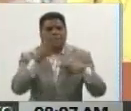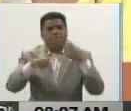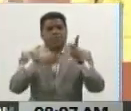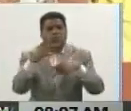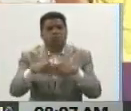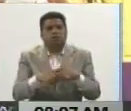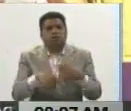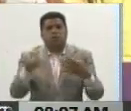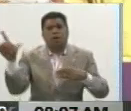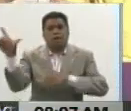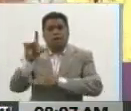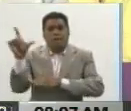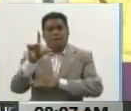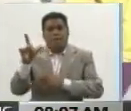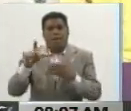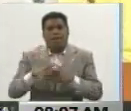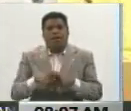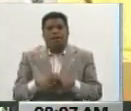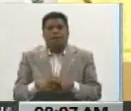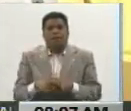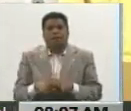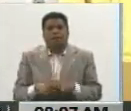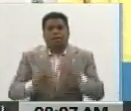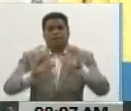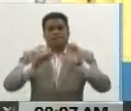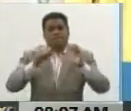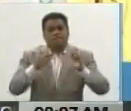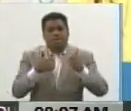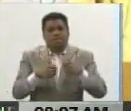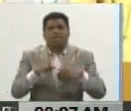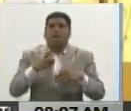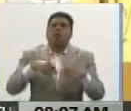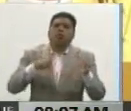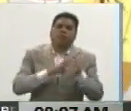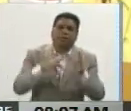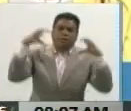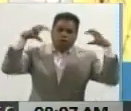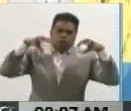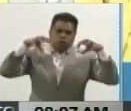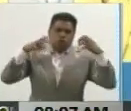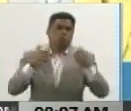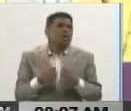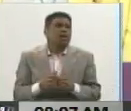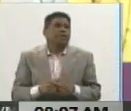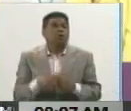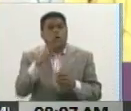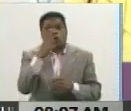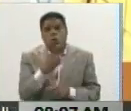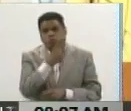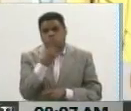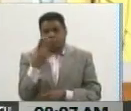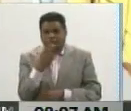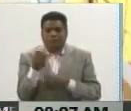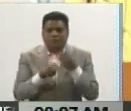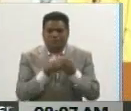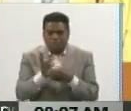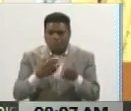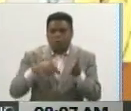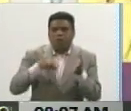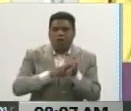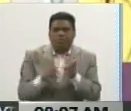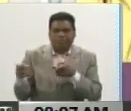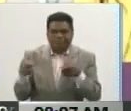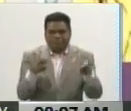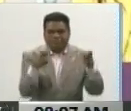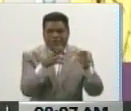estado Lara el pico de lluvia se detiene, se activa otra vez en octubre, y bueno, ahí pues seguiremos adelante con el compromiso. Ese es el tema de las cuencas hidrográficas. Sí, señor. Y